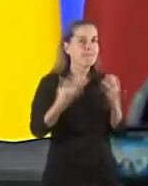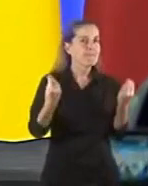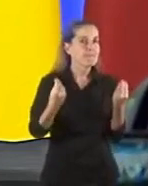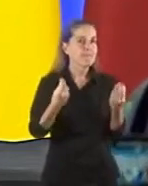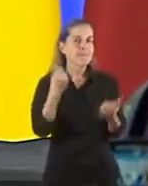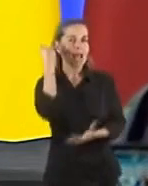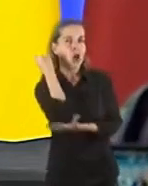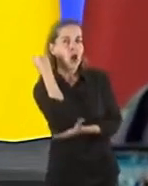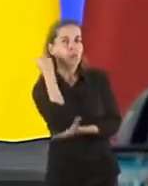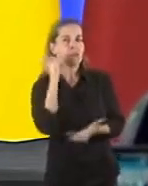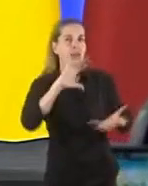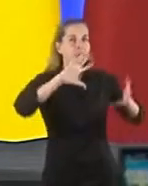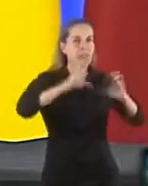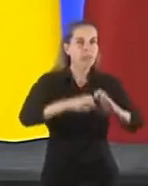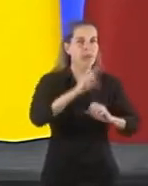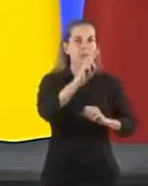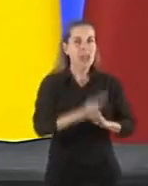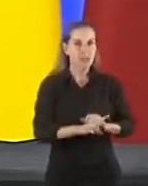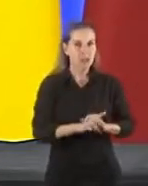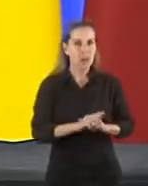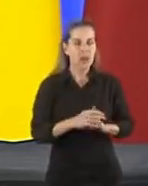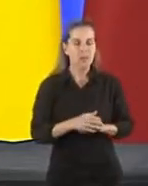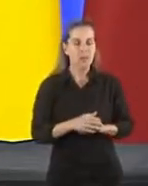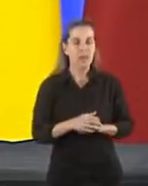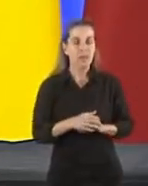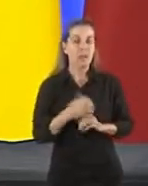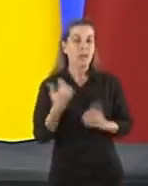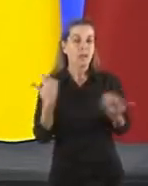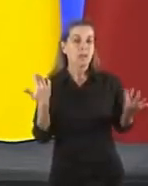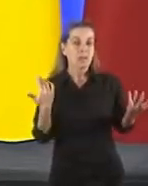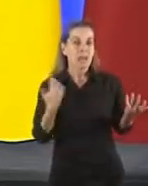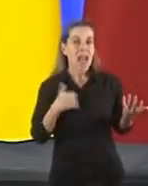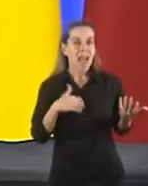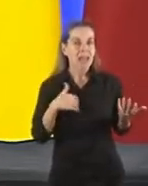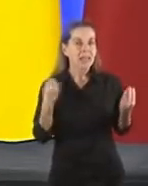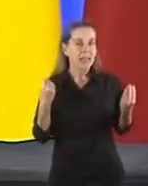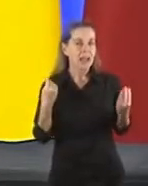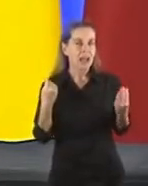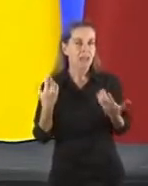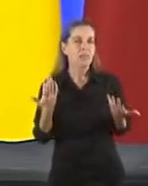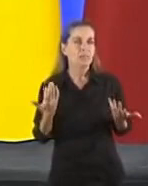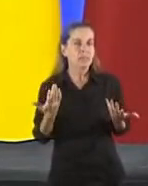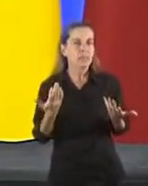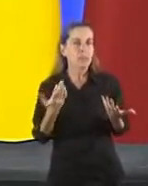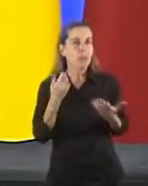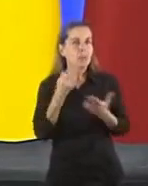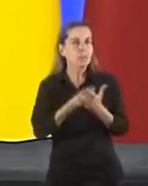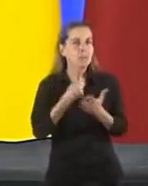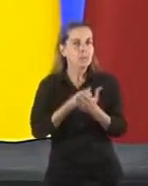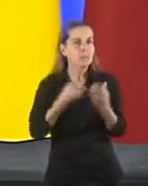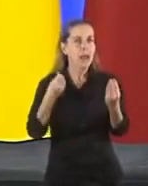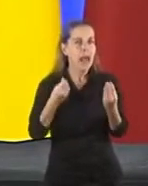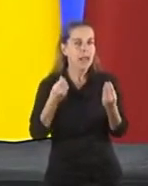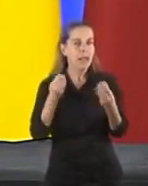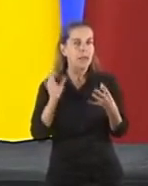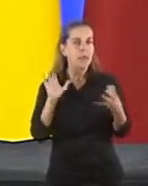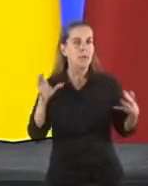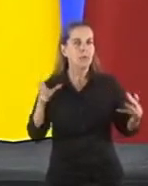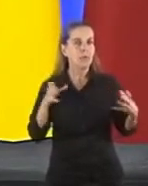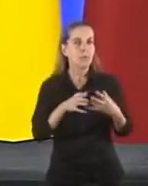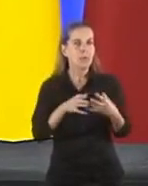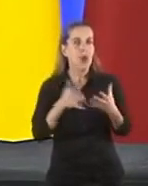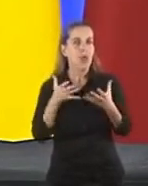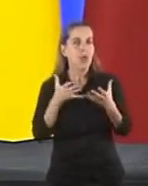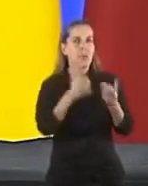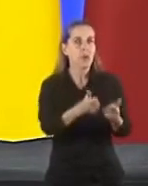ha padecido. Y por lo tanto, lo que intentamos fue, desde un primer momento, ser parte del grupo de contacto y sentar